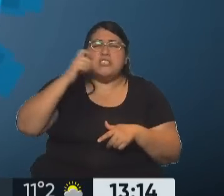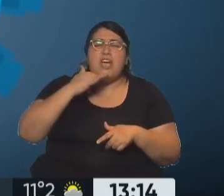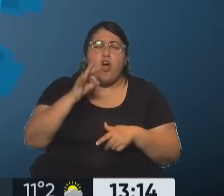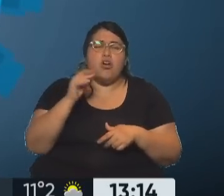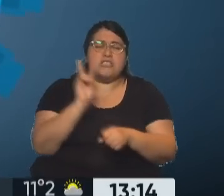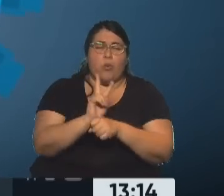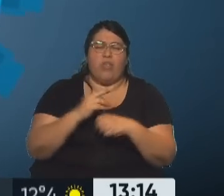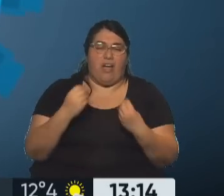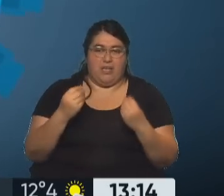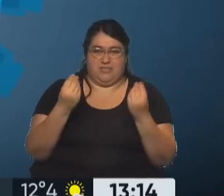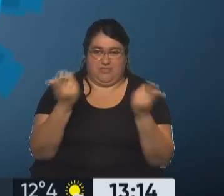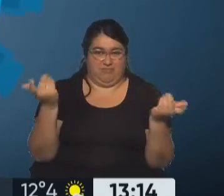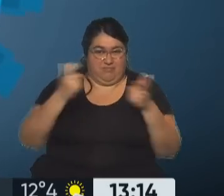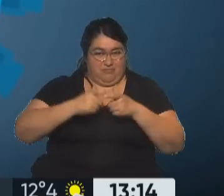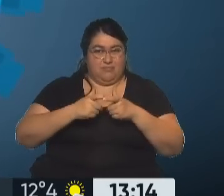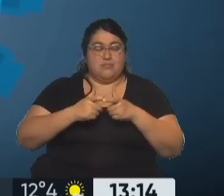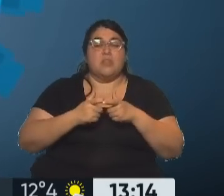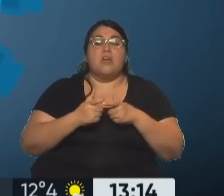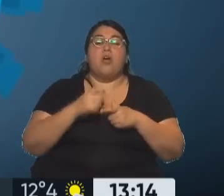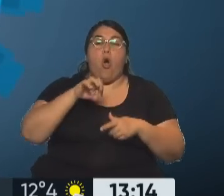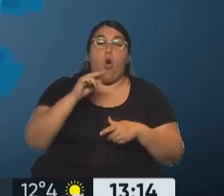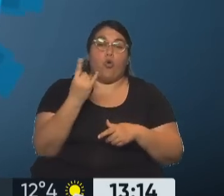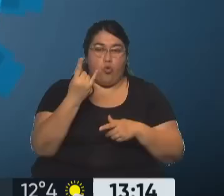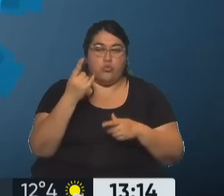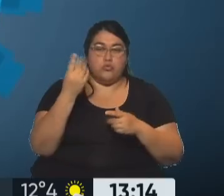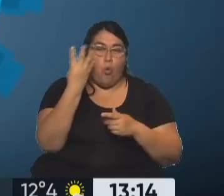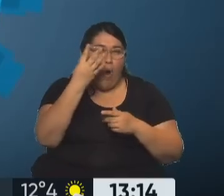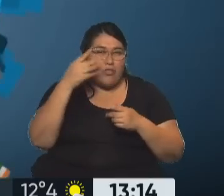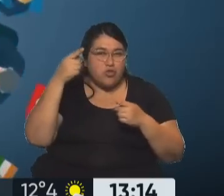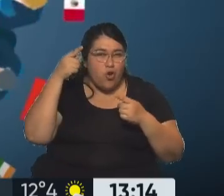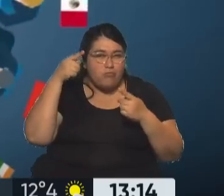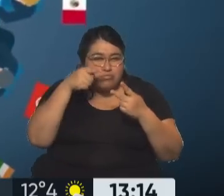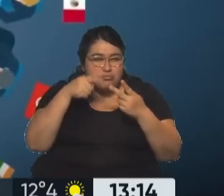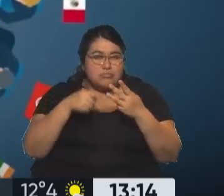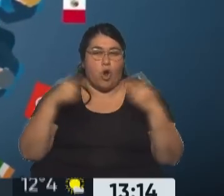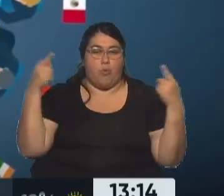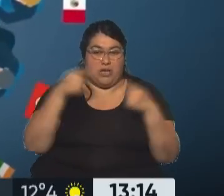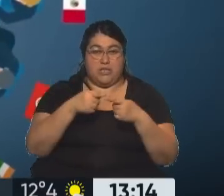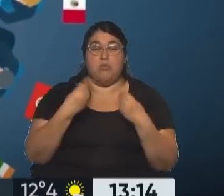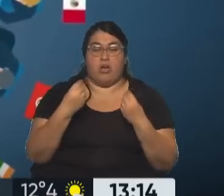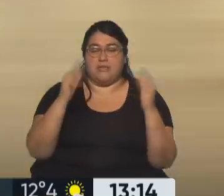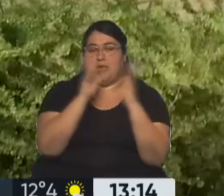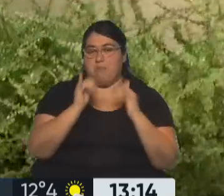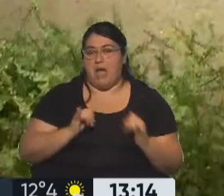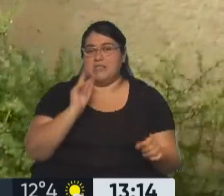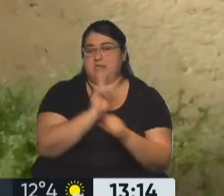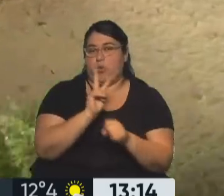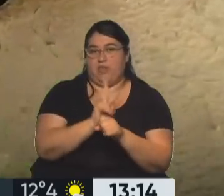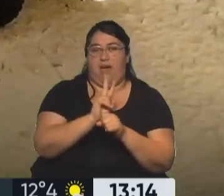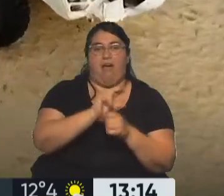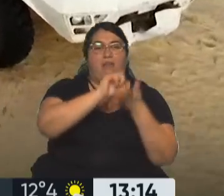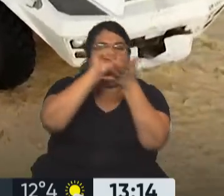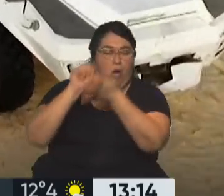6 órganos principales de la ONU. Sus 4 objetivos globales son mantener la paz y la seguridad